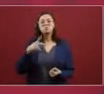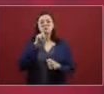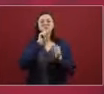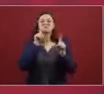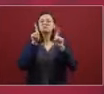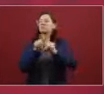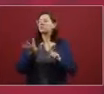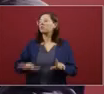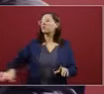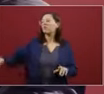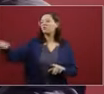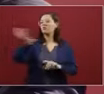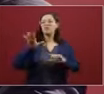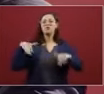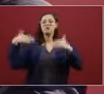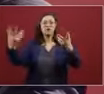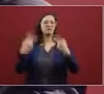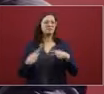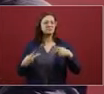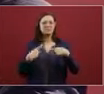Hay